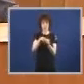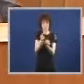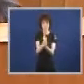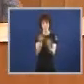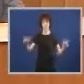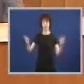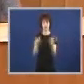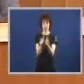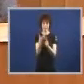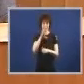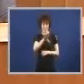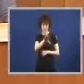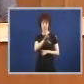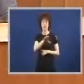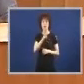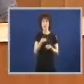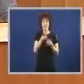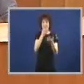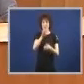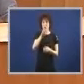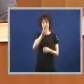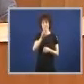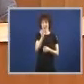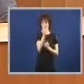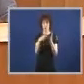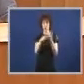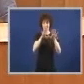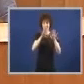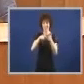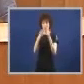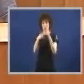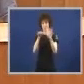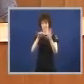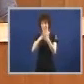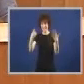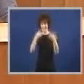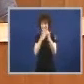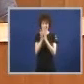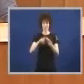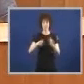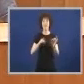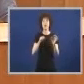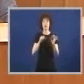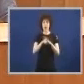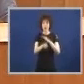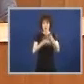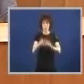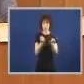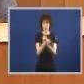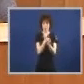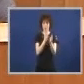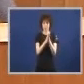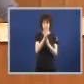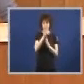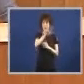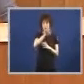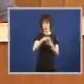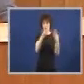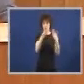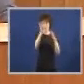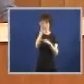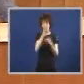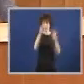país. Os datos da EPA de 2010 ao 2016, a evolución de emprego, supuxo un descenso do emprego para Galicia do 5,8%